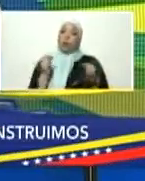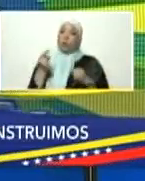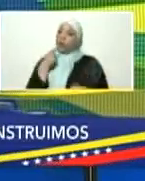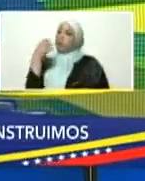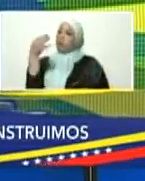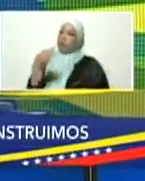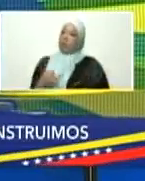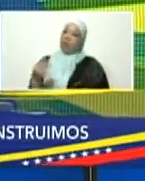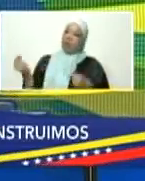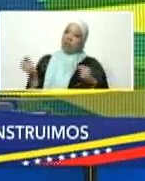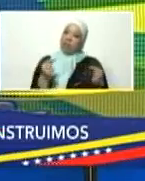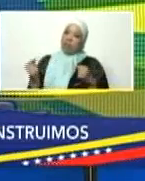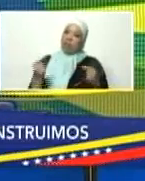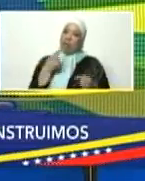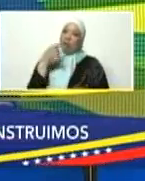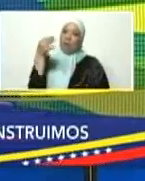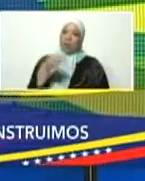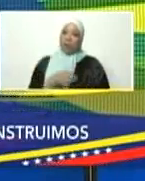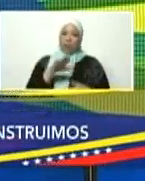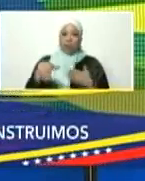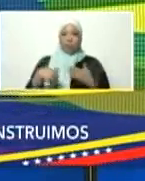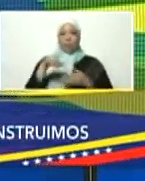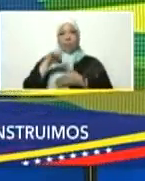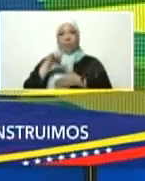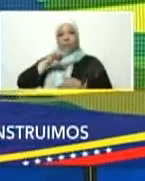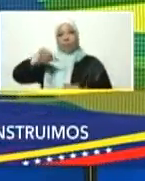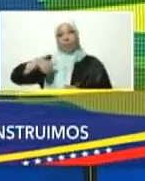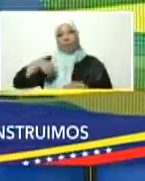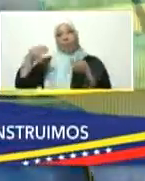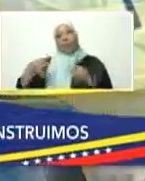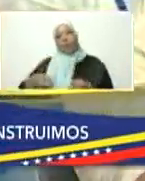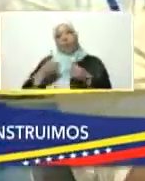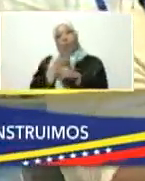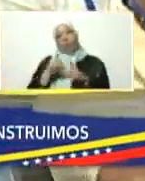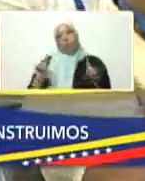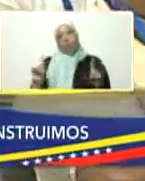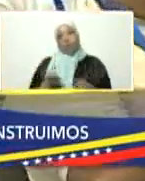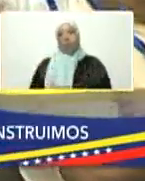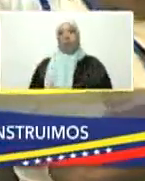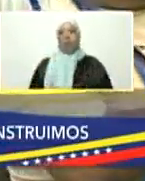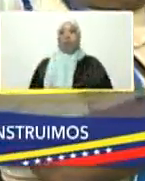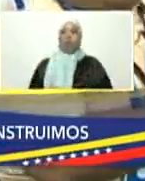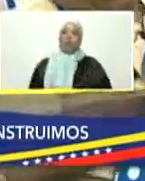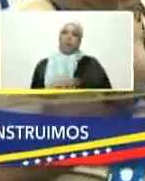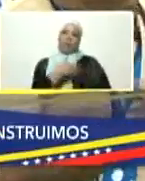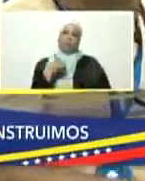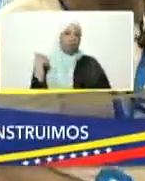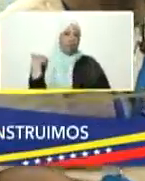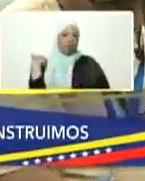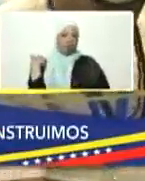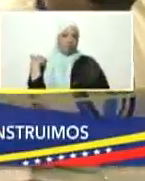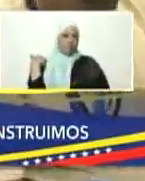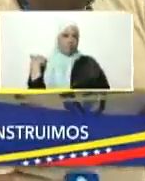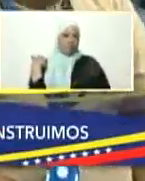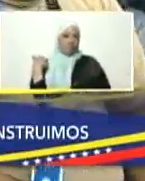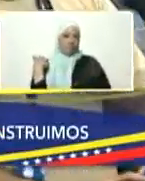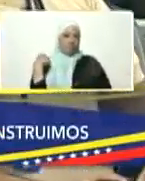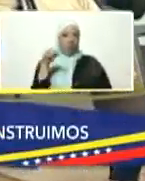a debatir la verdad de América Latina, a debatir nuestra verdad democrática. El que quiera,